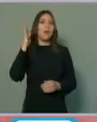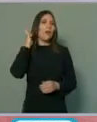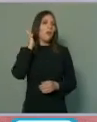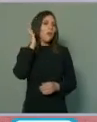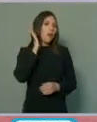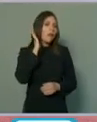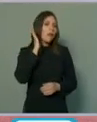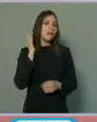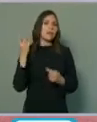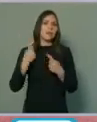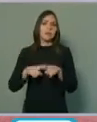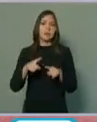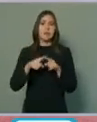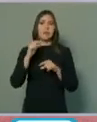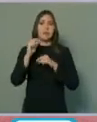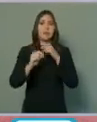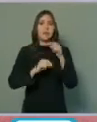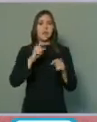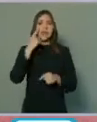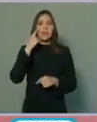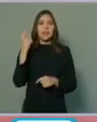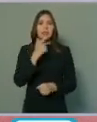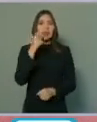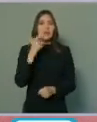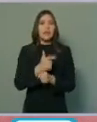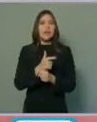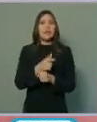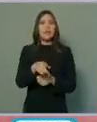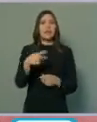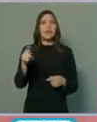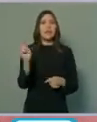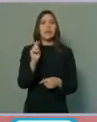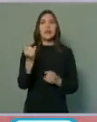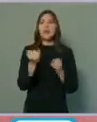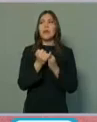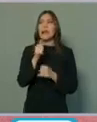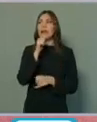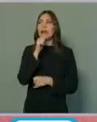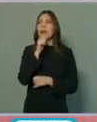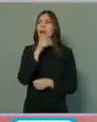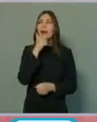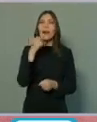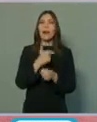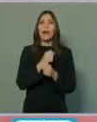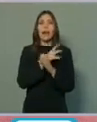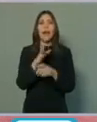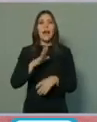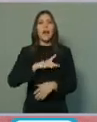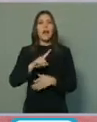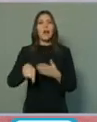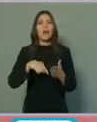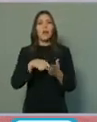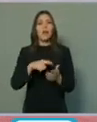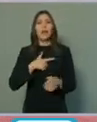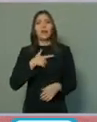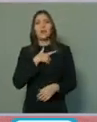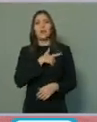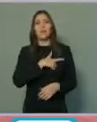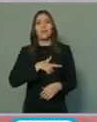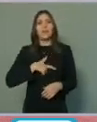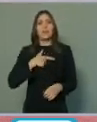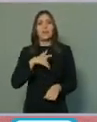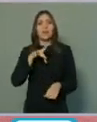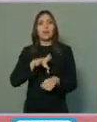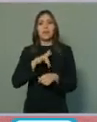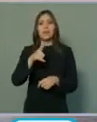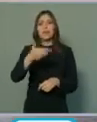orejas. Y eventualmente vas a encontrar que tal vez tu pareja tampoco había descubierto que hay una zona que lo puede llevar al éxtasis sin